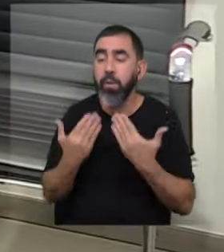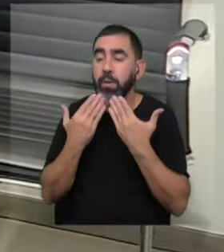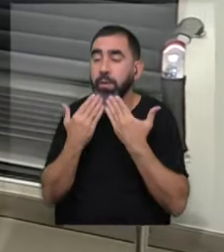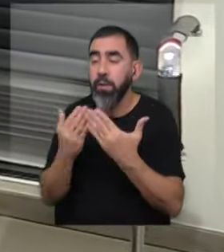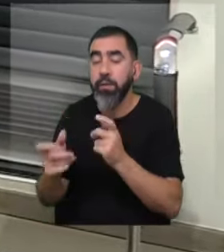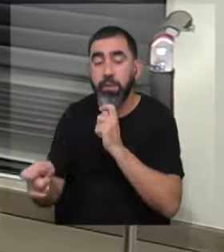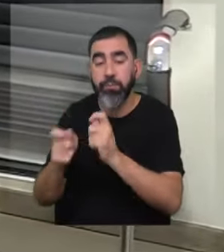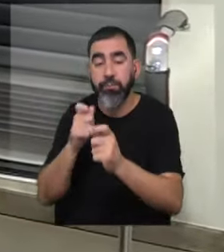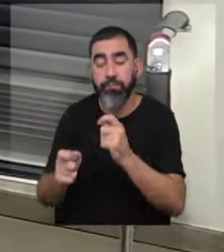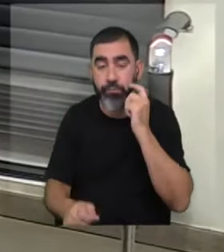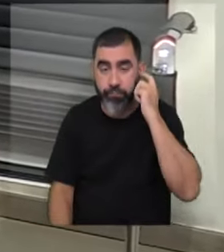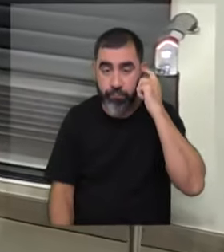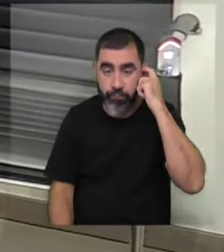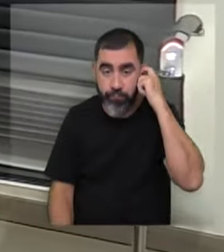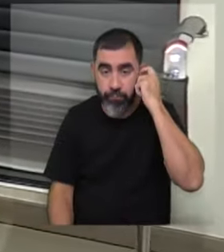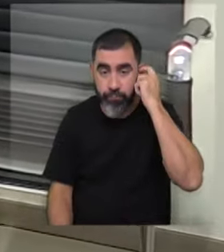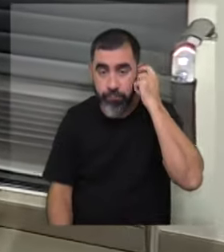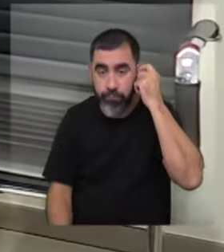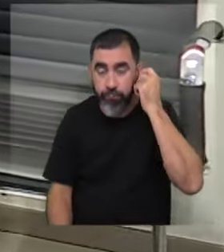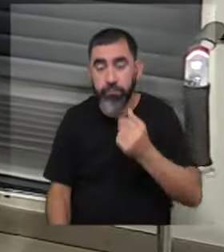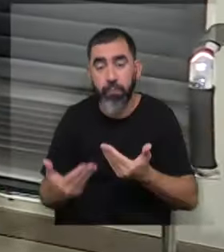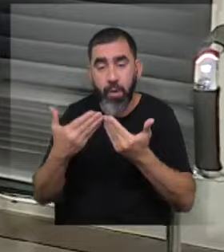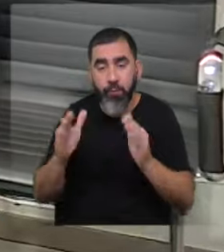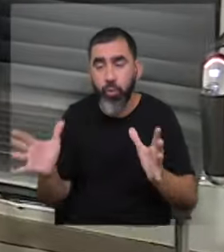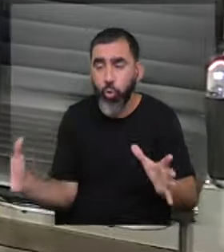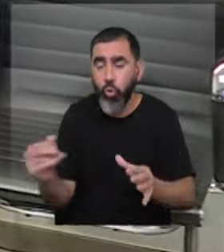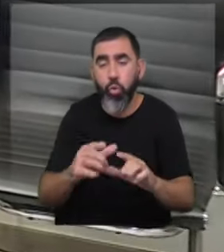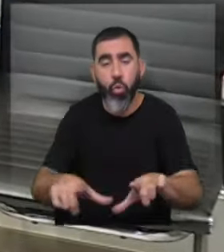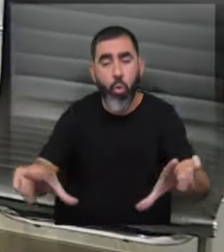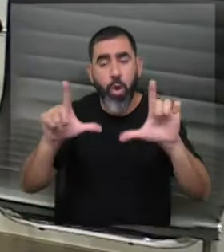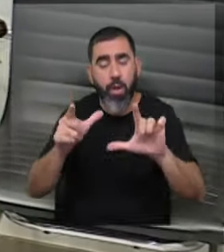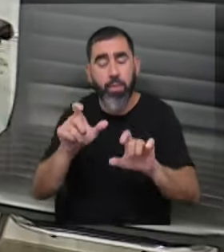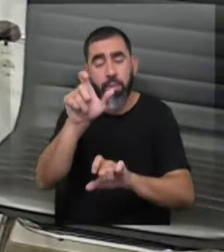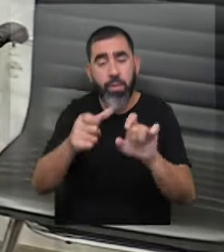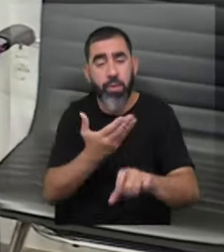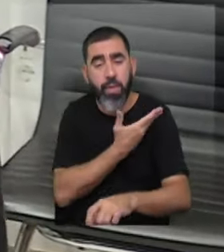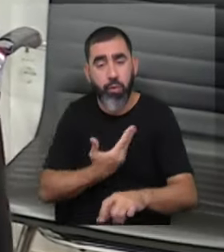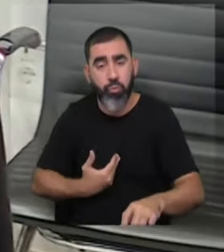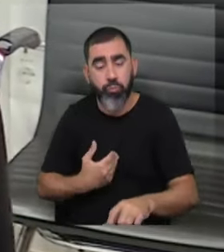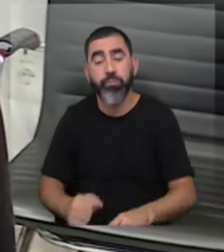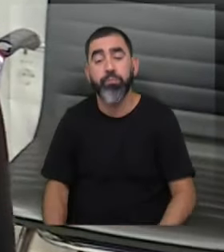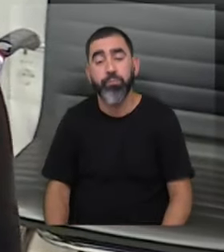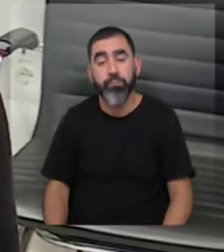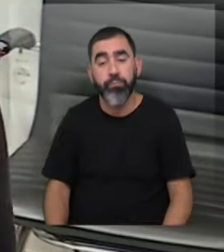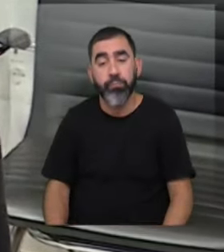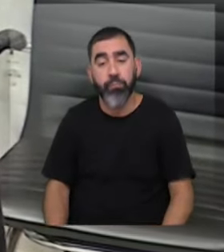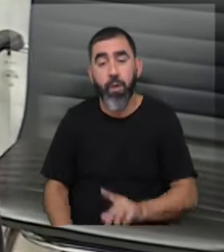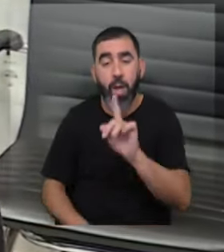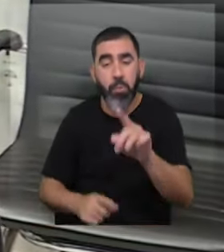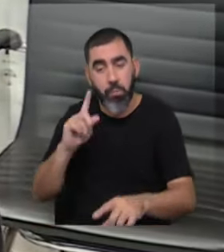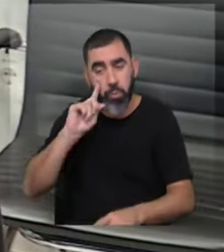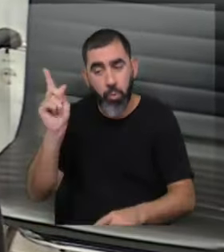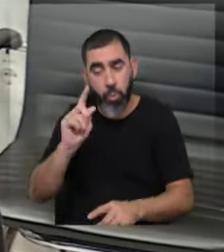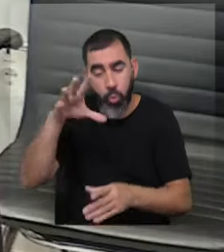esta cobertura. Nosotros estamos abiertos a todos los candidatos que nos quieran visitar. Muchos no conocen